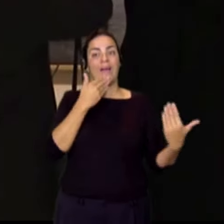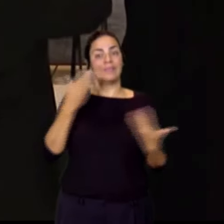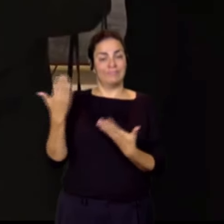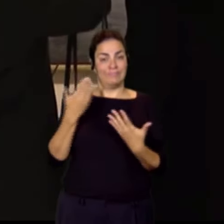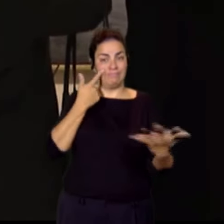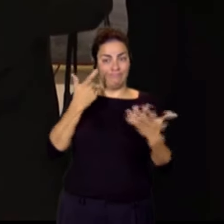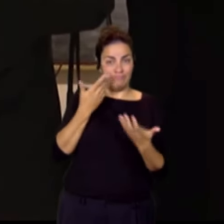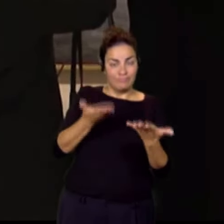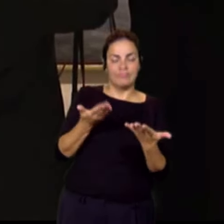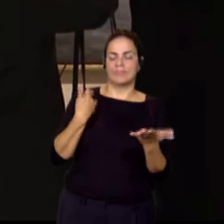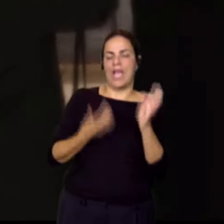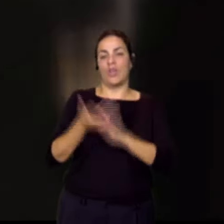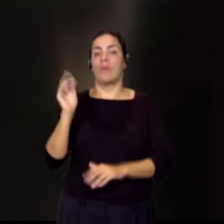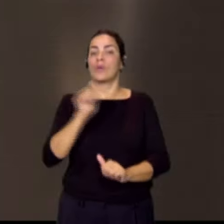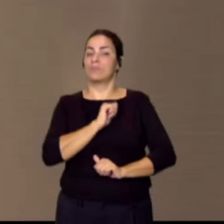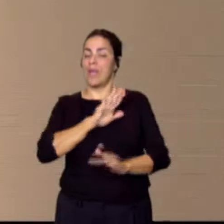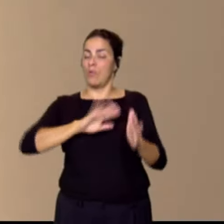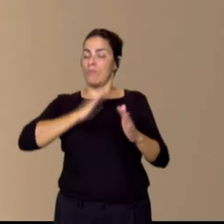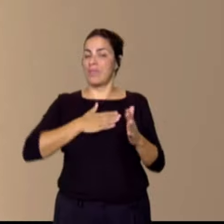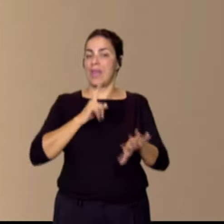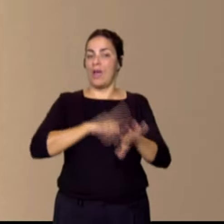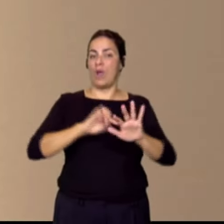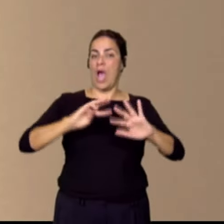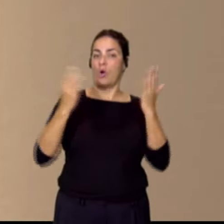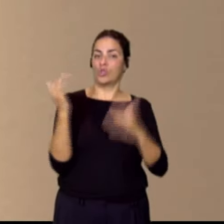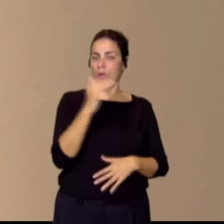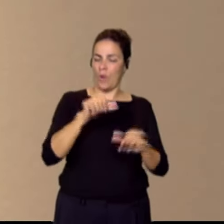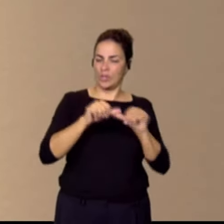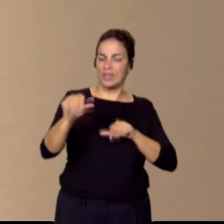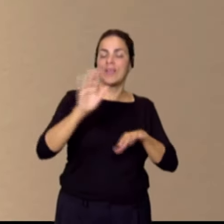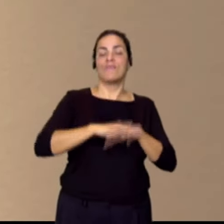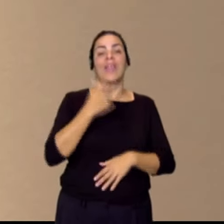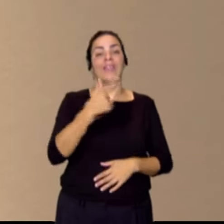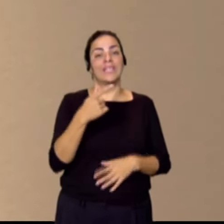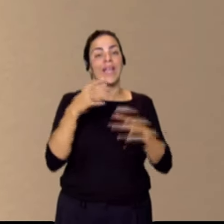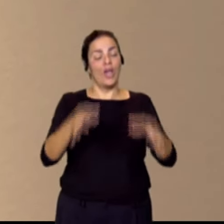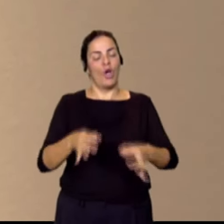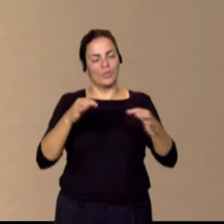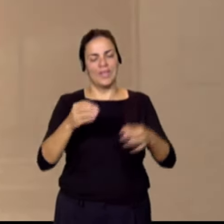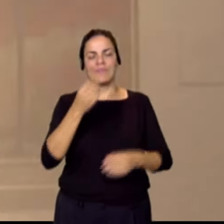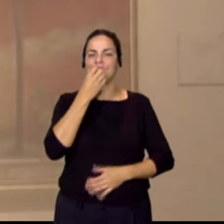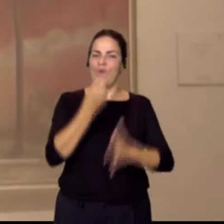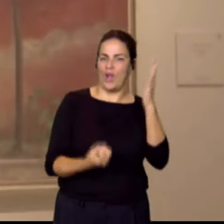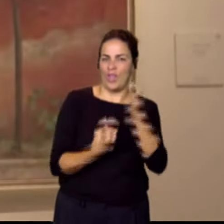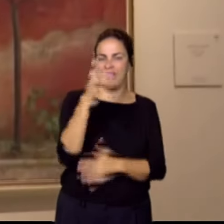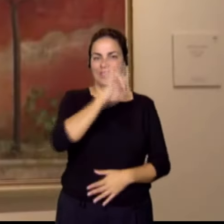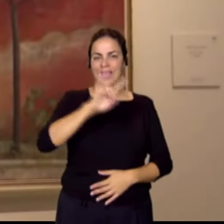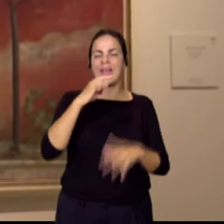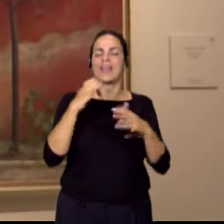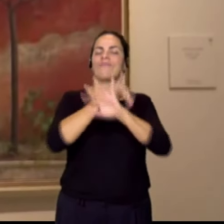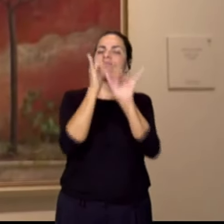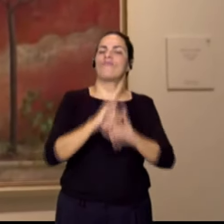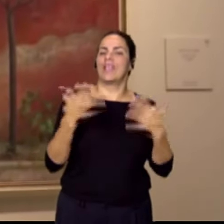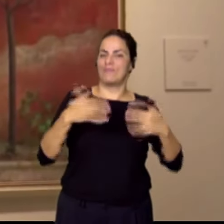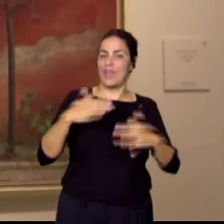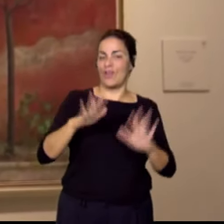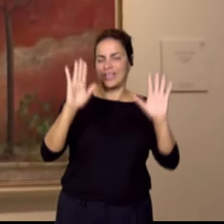que les esperamos mañana a partir de las 8 men1 para decirles como siempre Buenos días Canarias feliz miércoles adiós